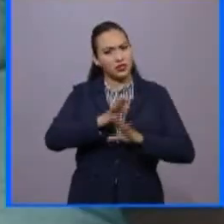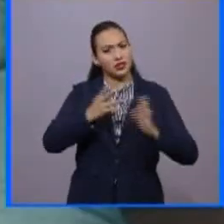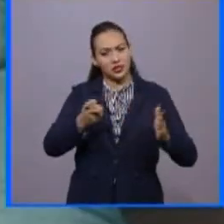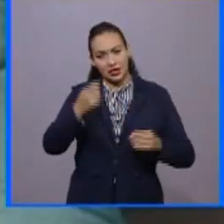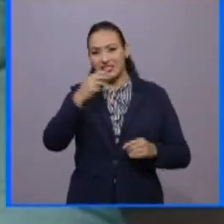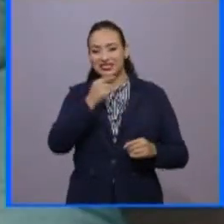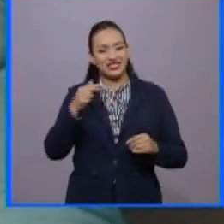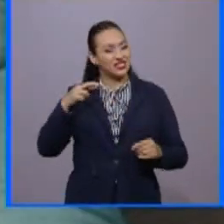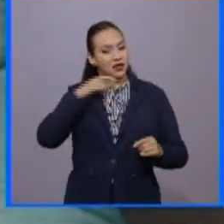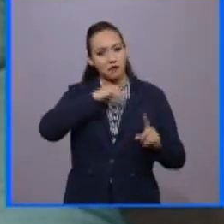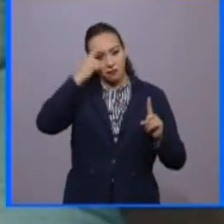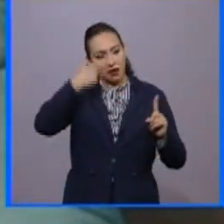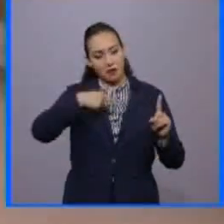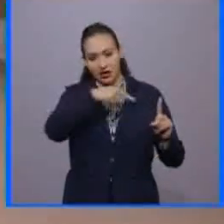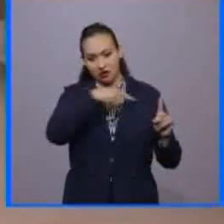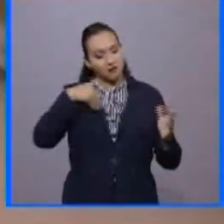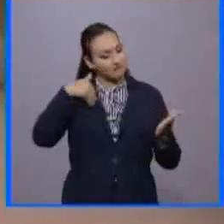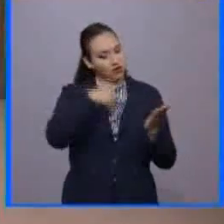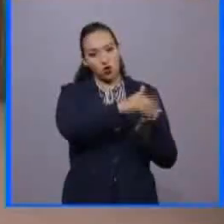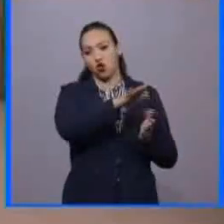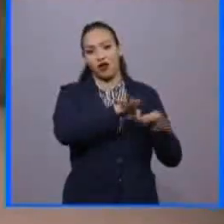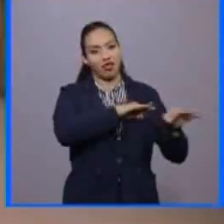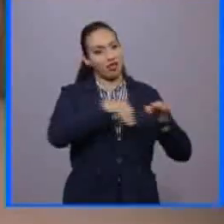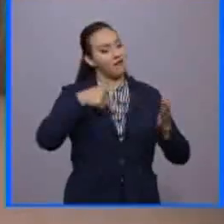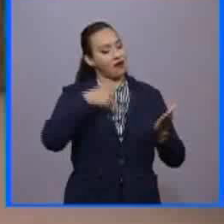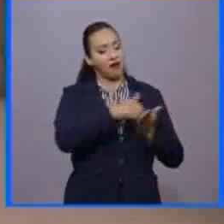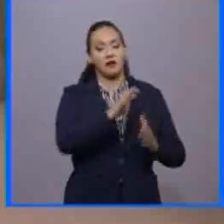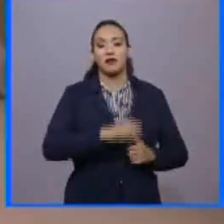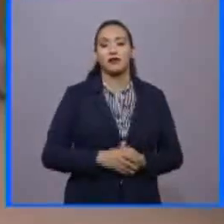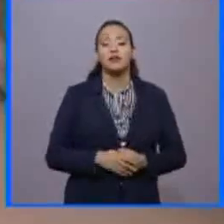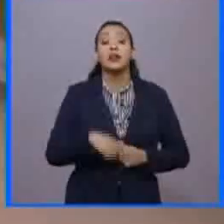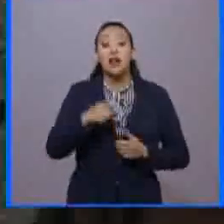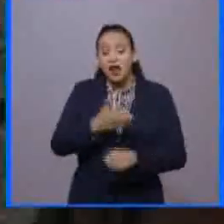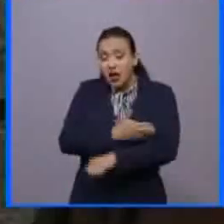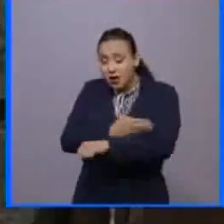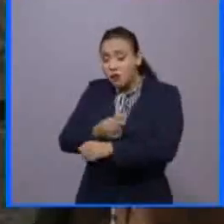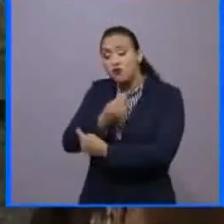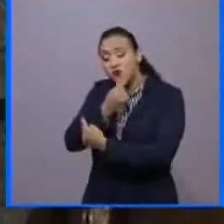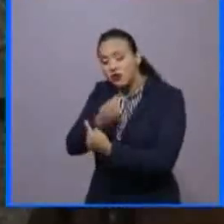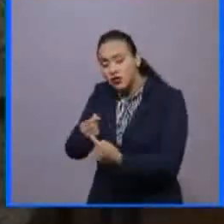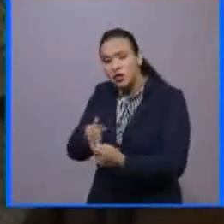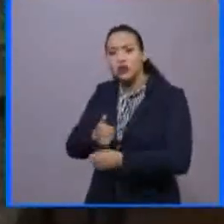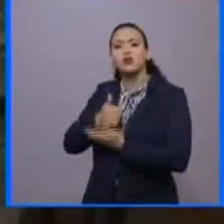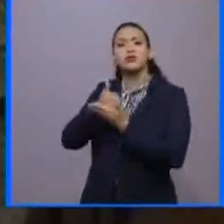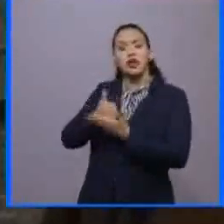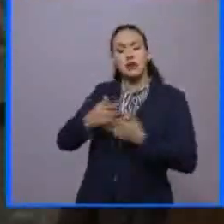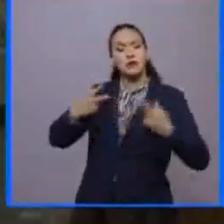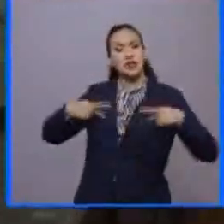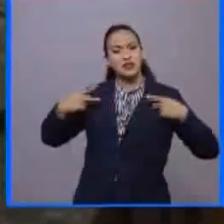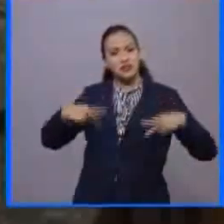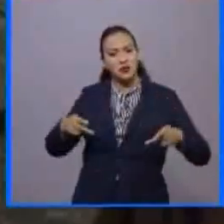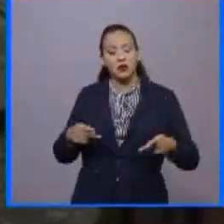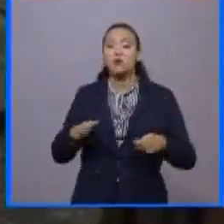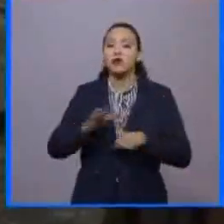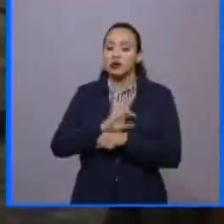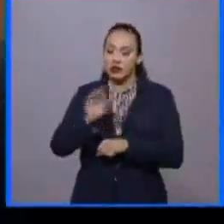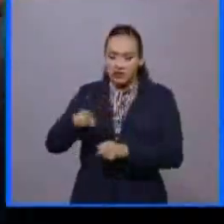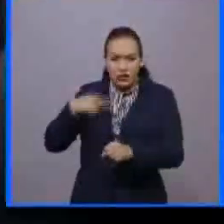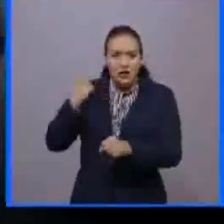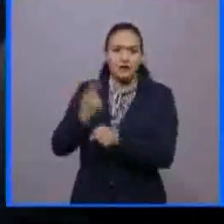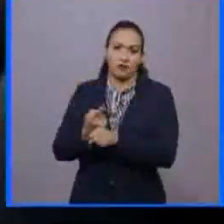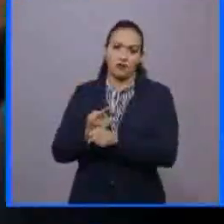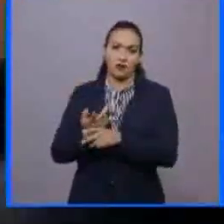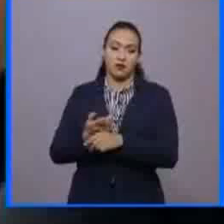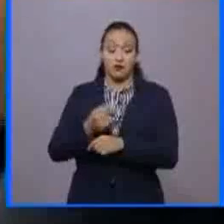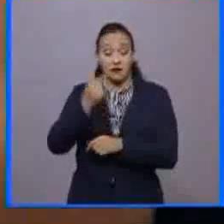la brevedad. Además, debe brindar acompañamiento a las víctimas de un posible abuso sexual. Reconocer que la